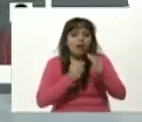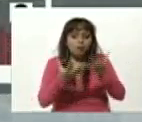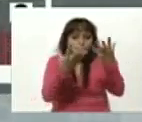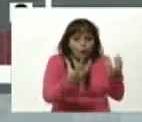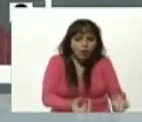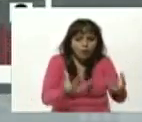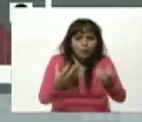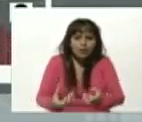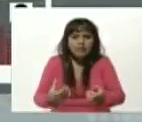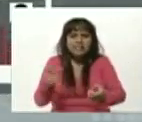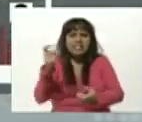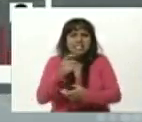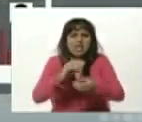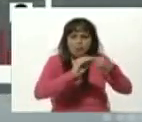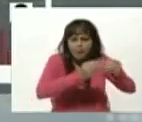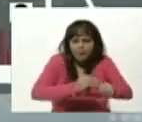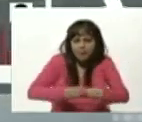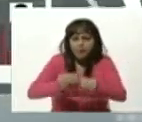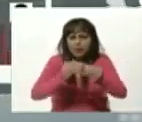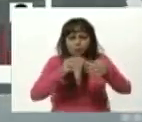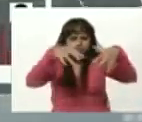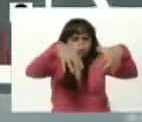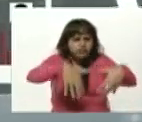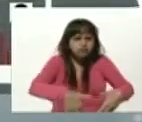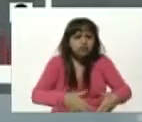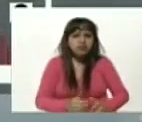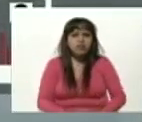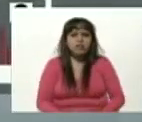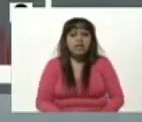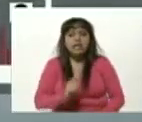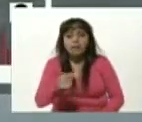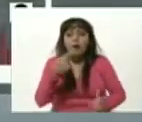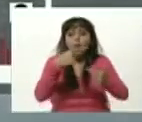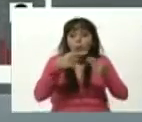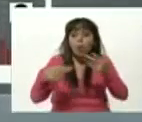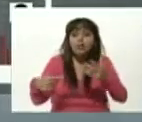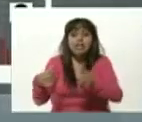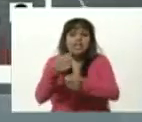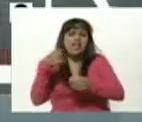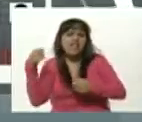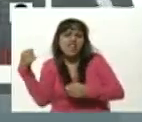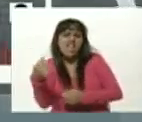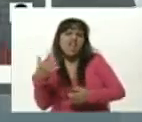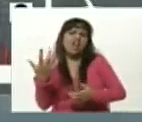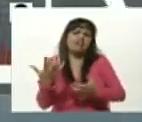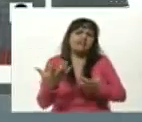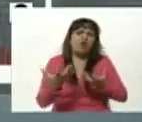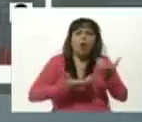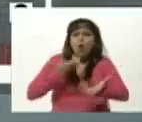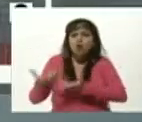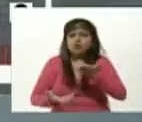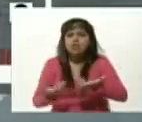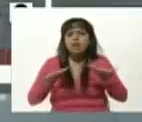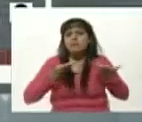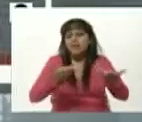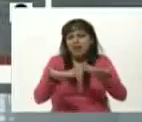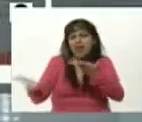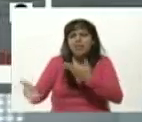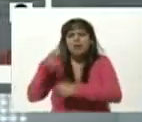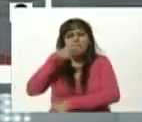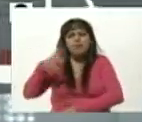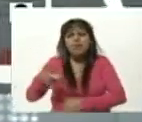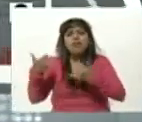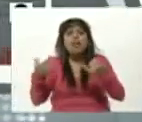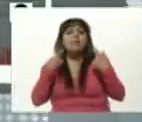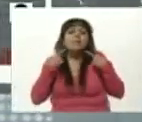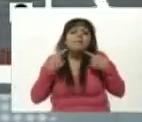que necesitamos reparar. Y aparte los enseres que se le están pidiendo para reponérselo a nuestro pueblo, que